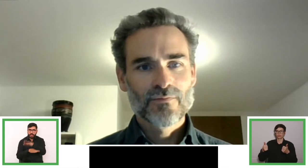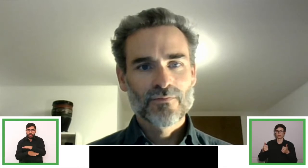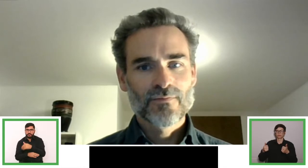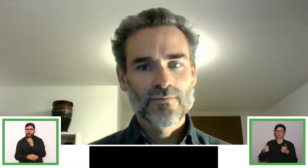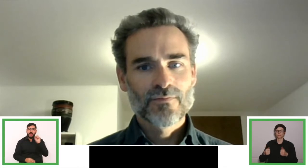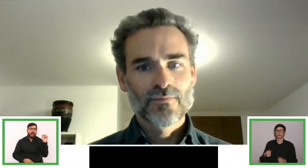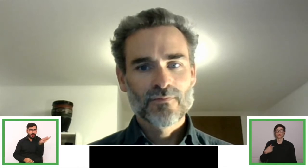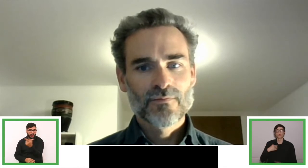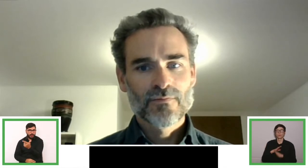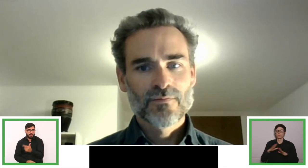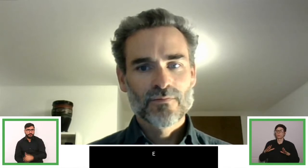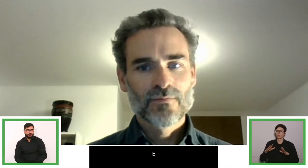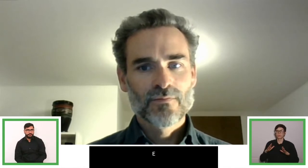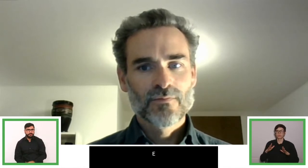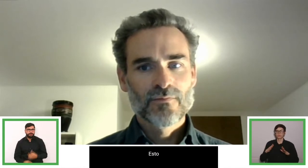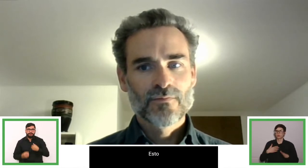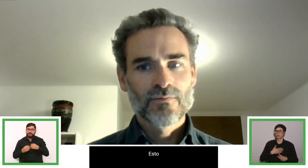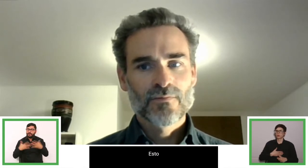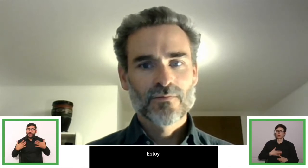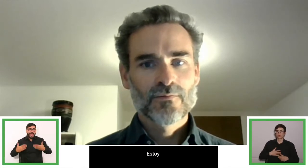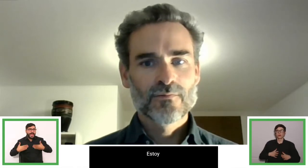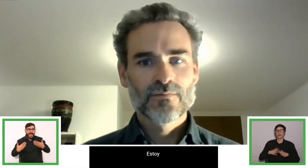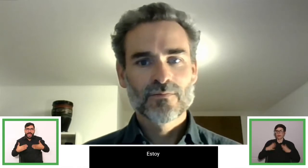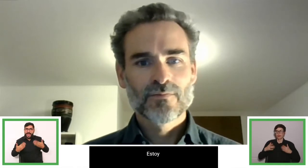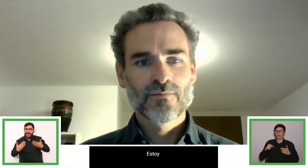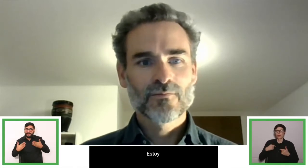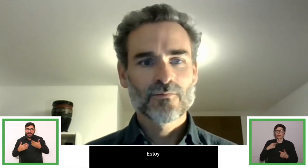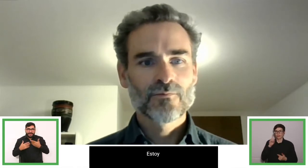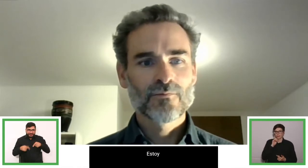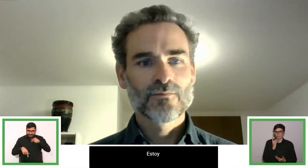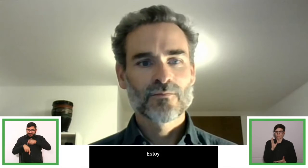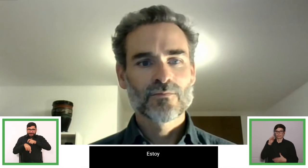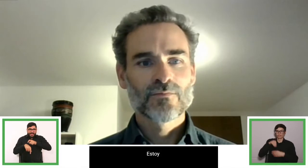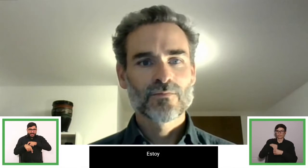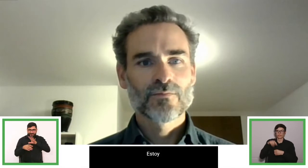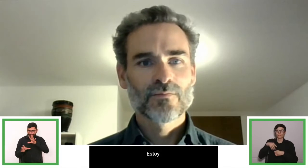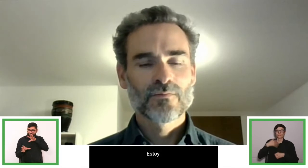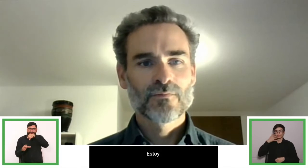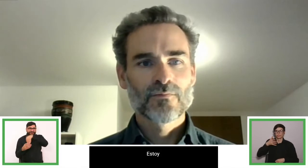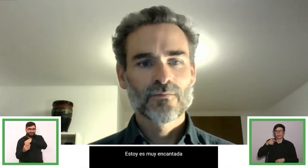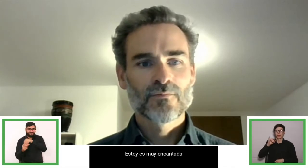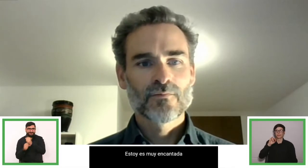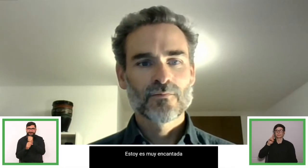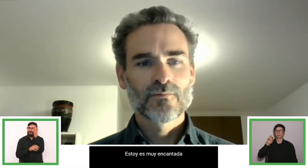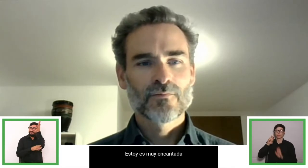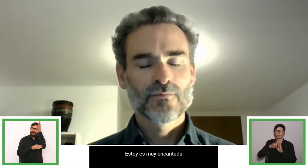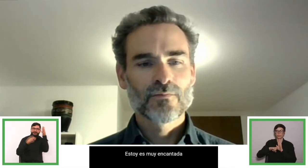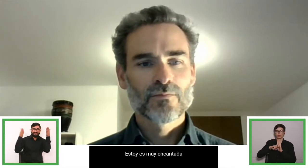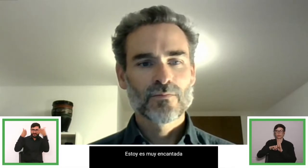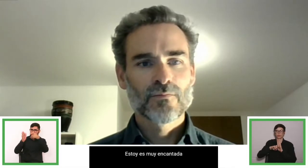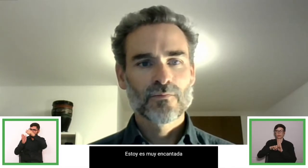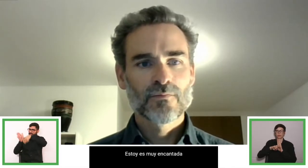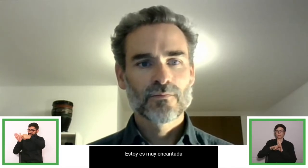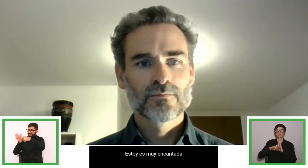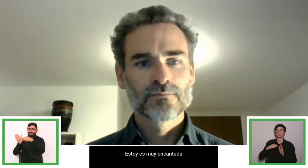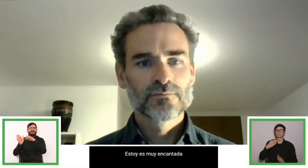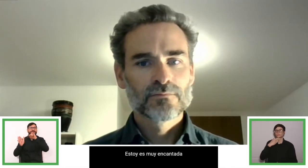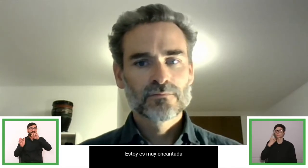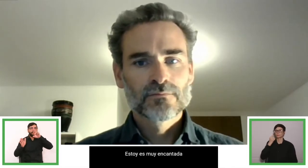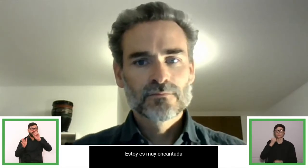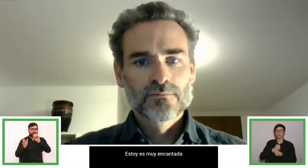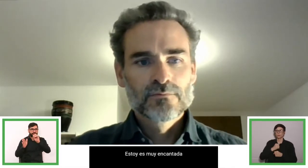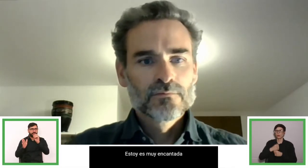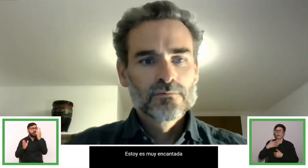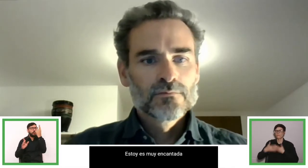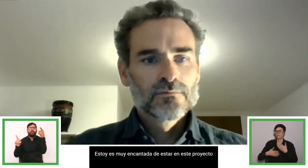Estoy muy encantada de estar en esta sesión de Zero Project. Estamos haciendo un trabajo